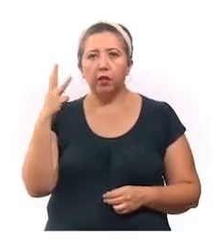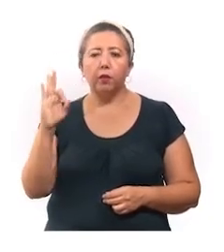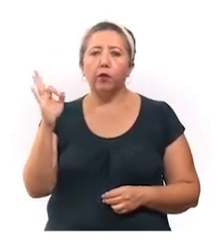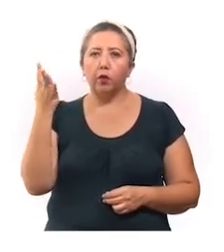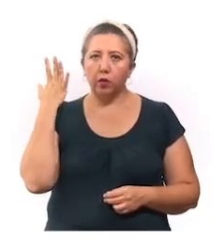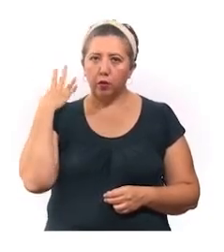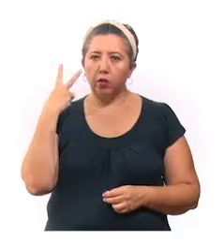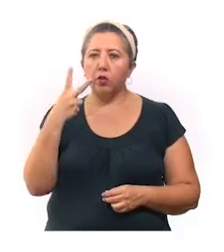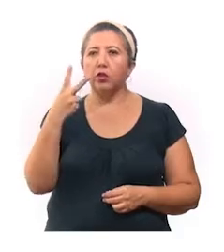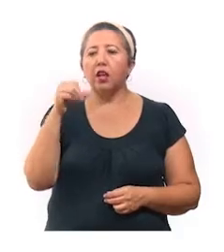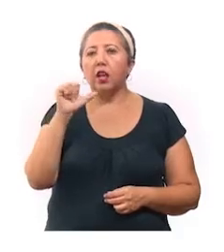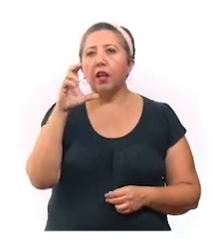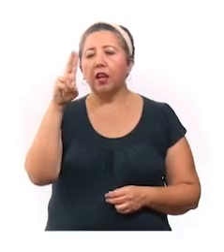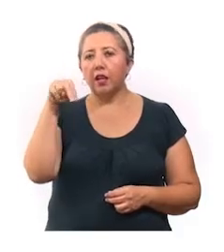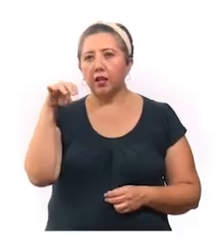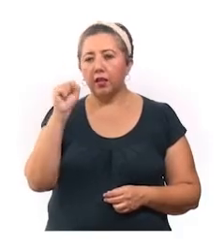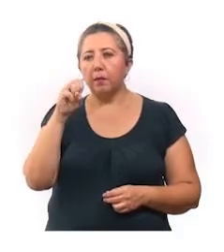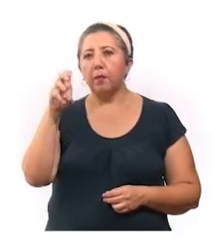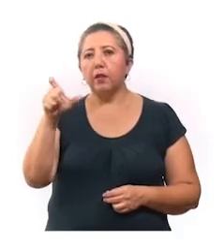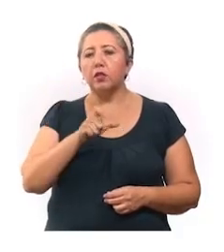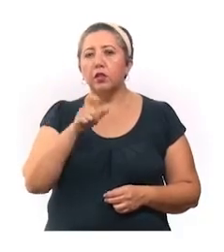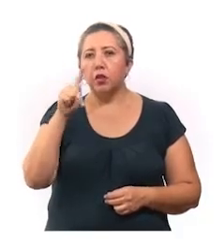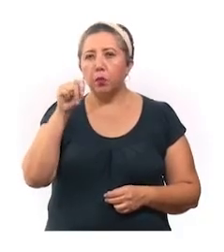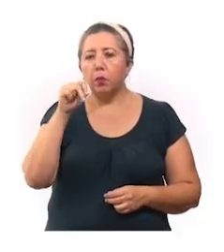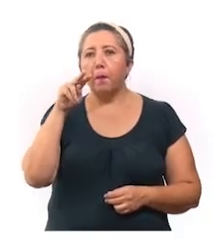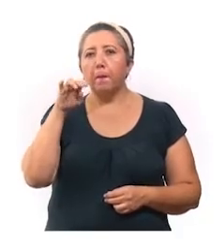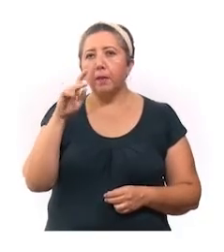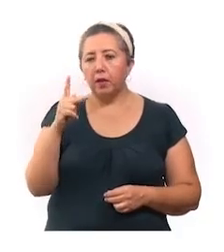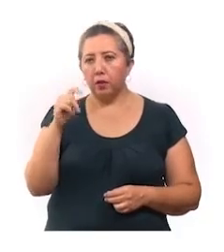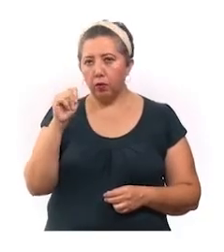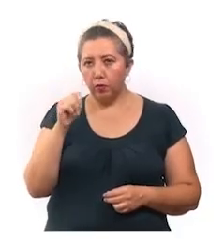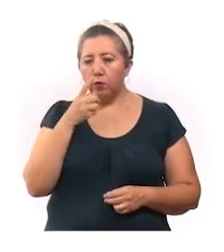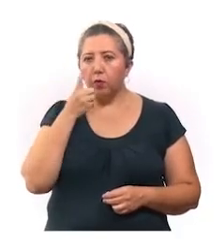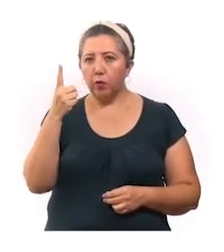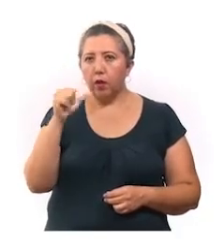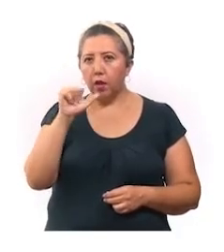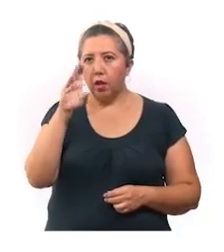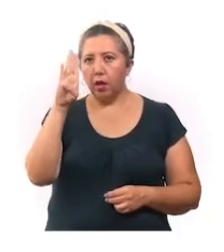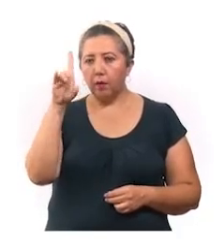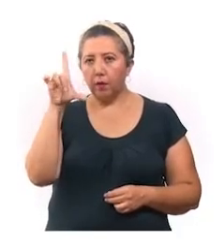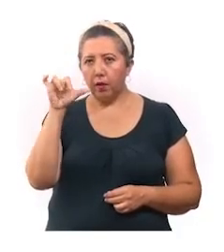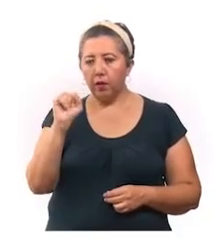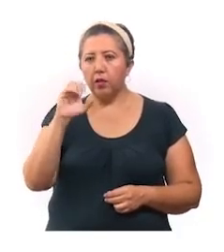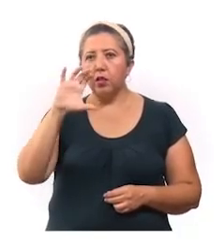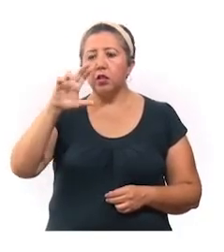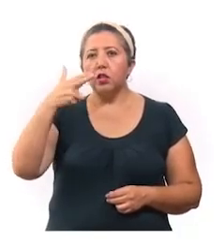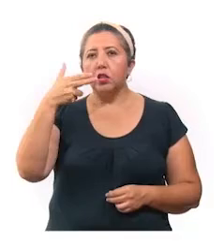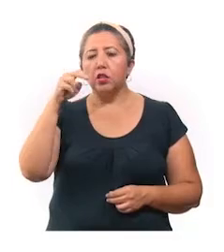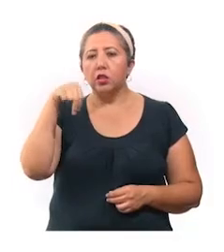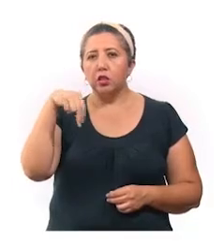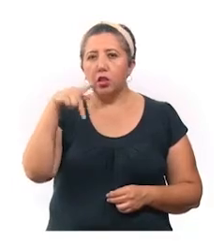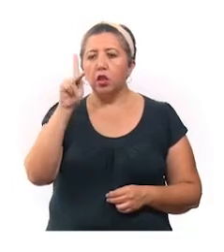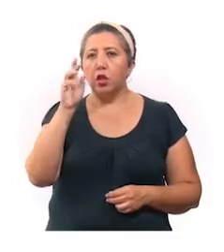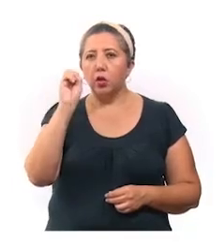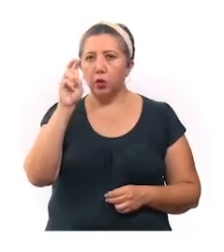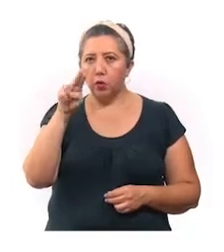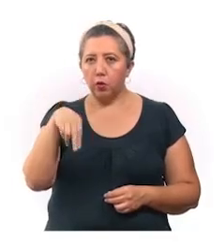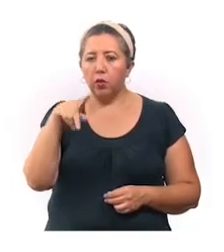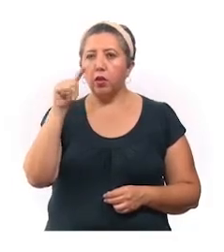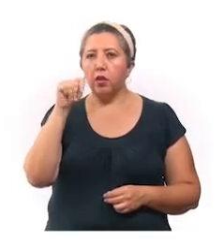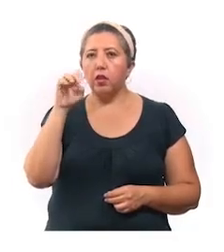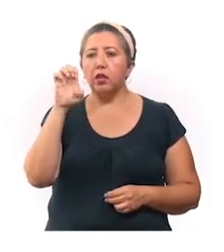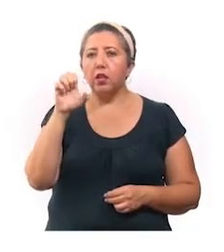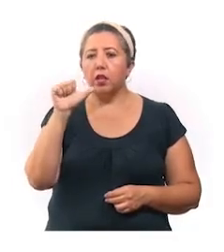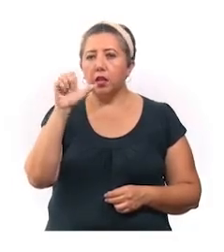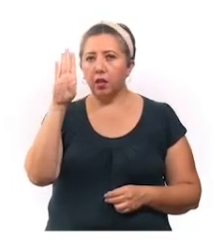foráneos, 2 en Acanqué, Cenotillo, Maxcanú, Peto y Tamec, y 1 en Abalá, Celestún, Chancom, Jomún, Suquilá, Teabo,